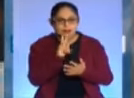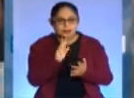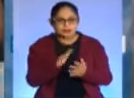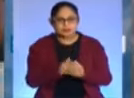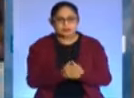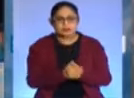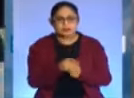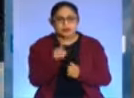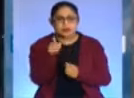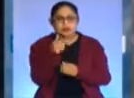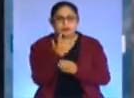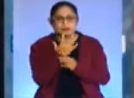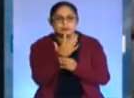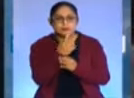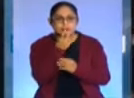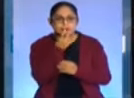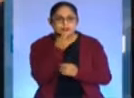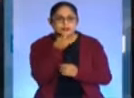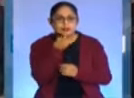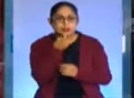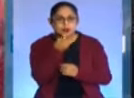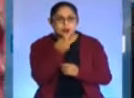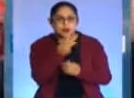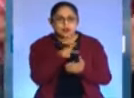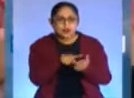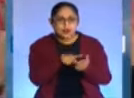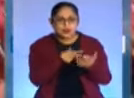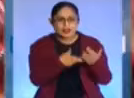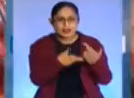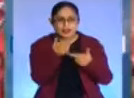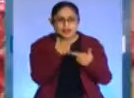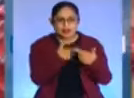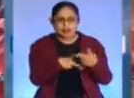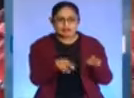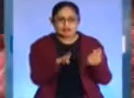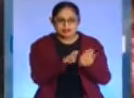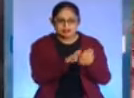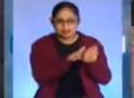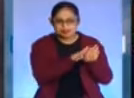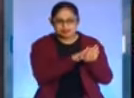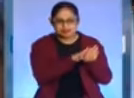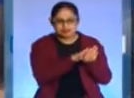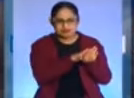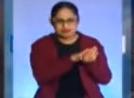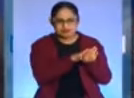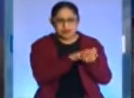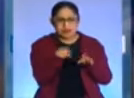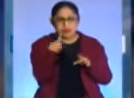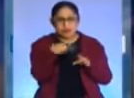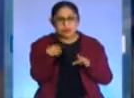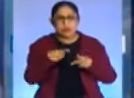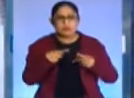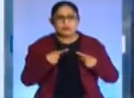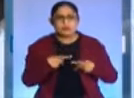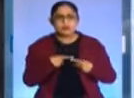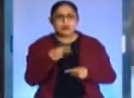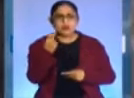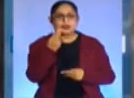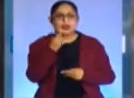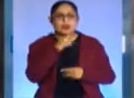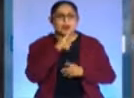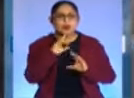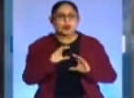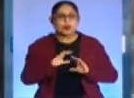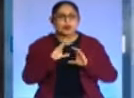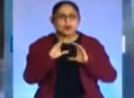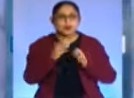El especialista consideró poco probable regresar a medidas extremas como un nuevo confinamiento. Hizo el llamado a la población a reforzar las medidas